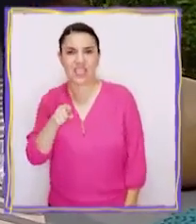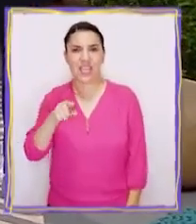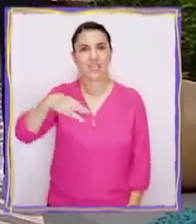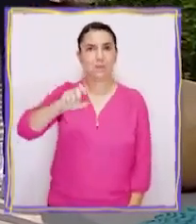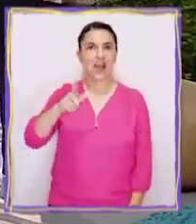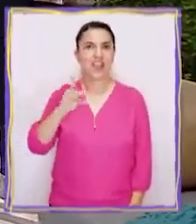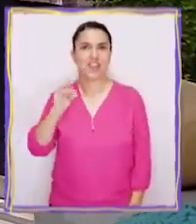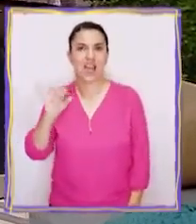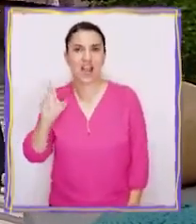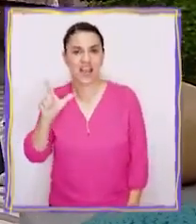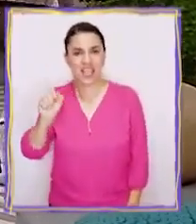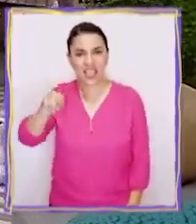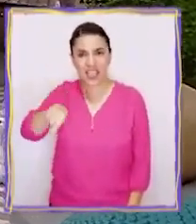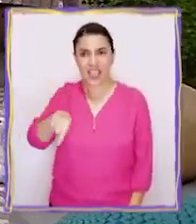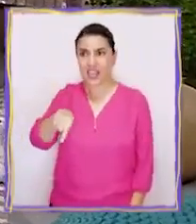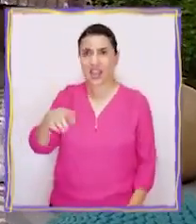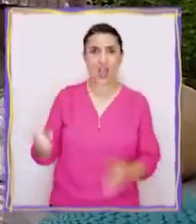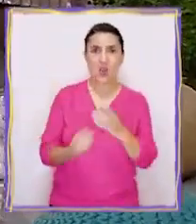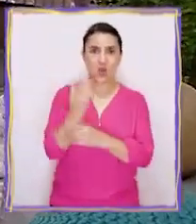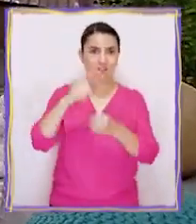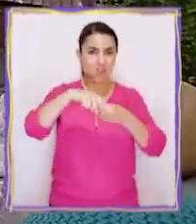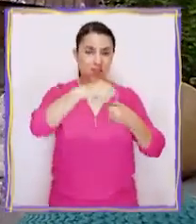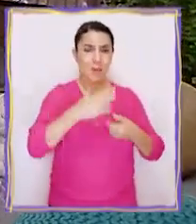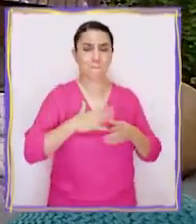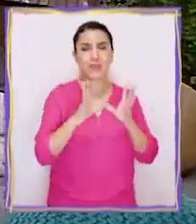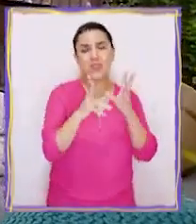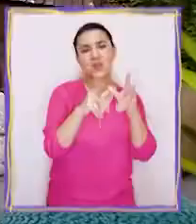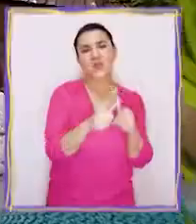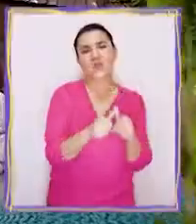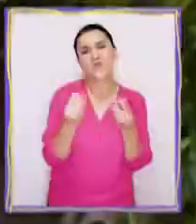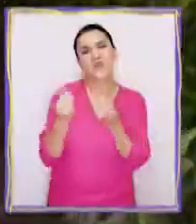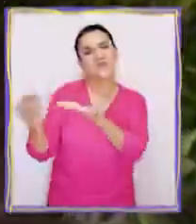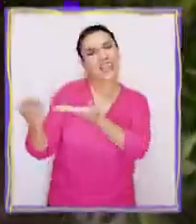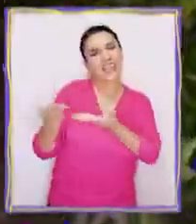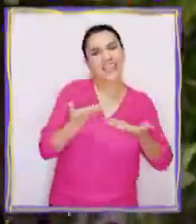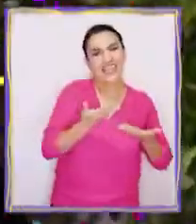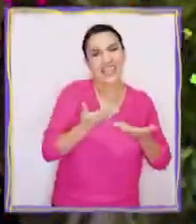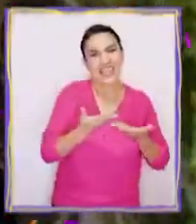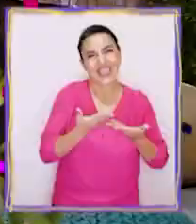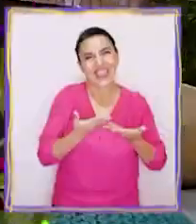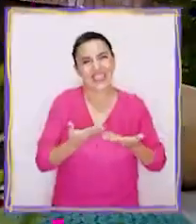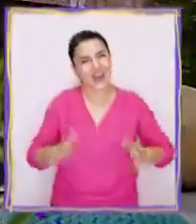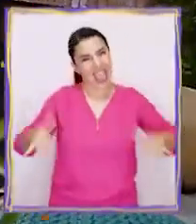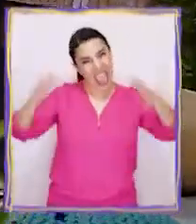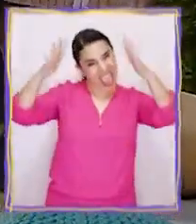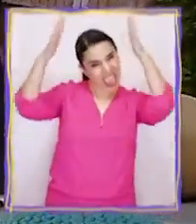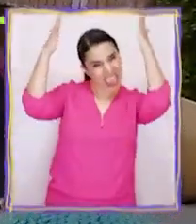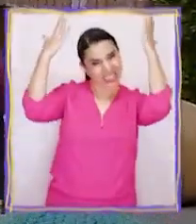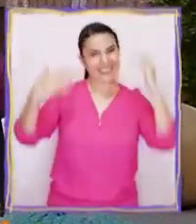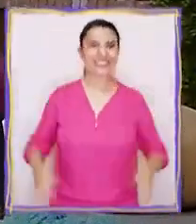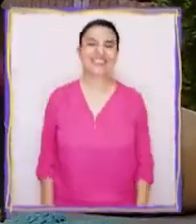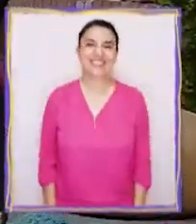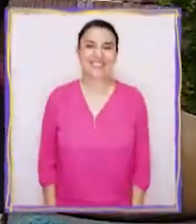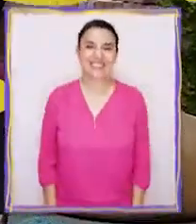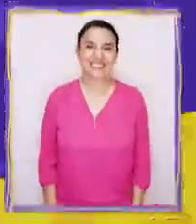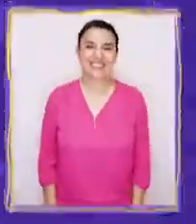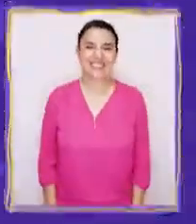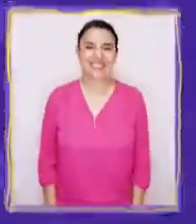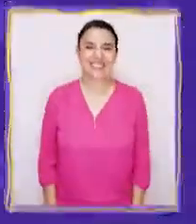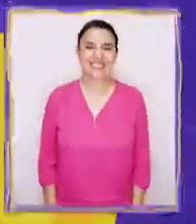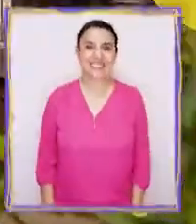Grupo Babadook. ¡Ay, son los nuevos integrantes de mi club! ¡Bienvenidos! ¡Yay!